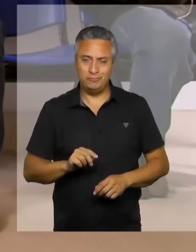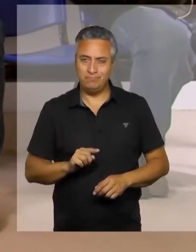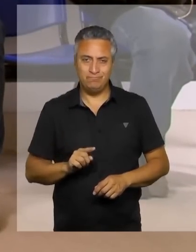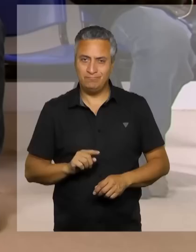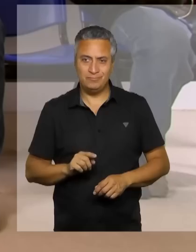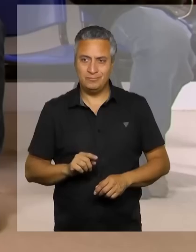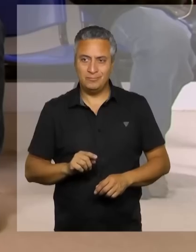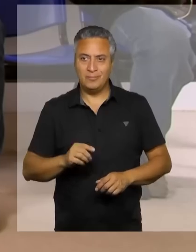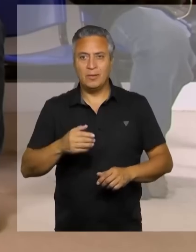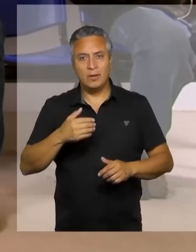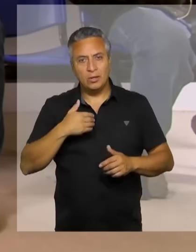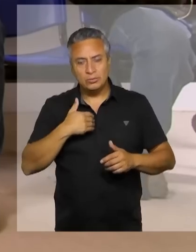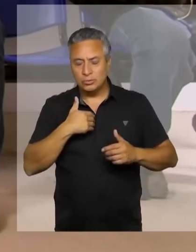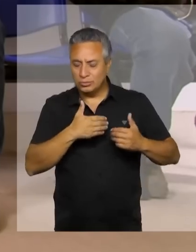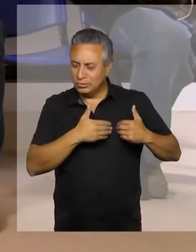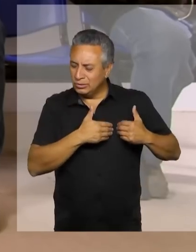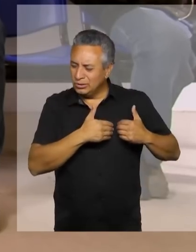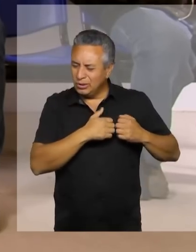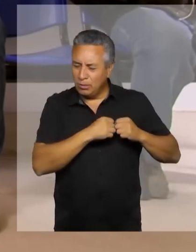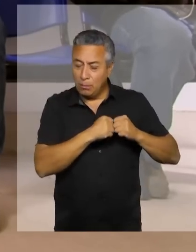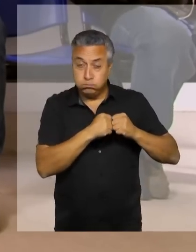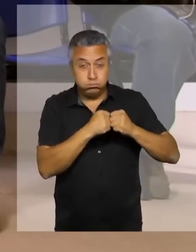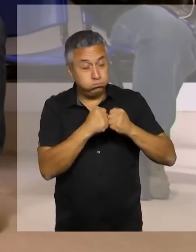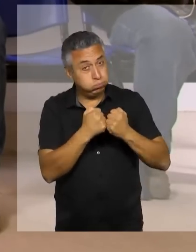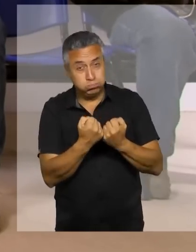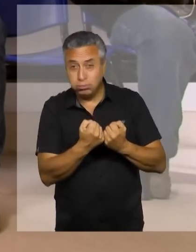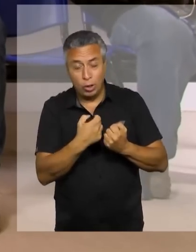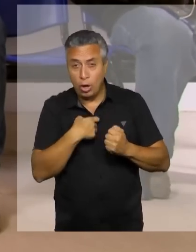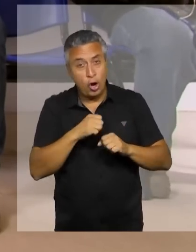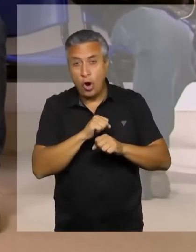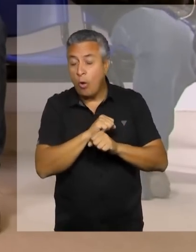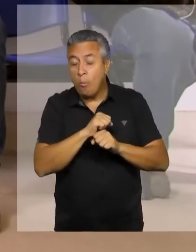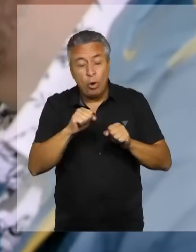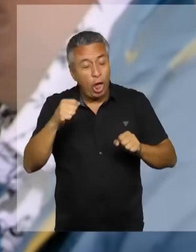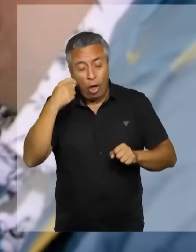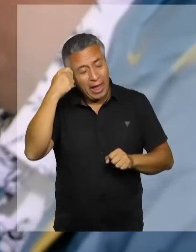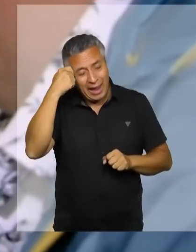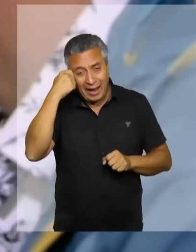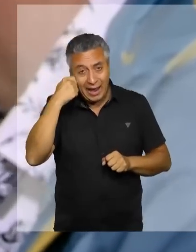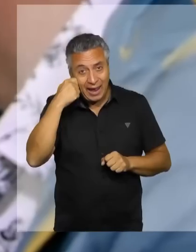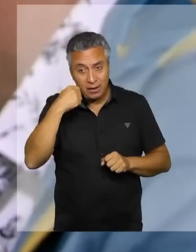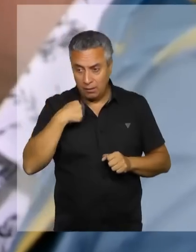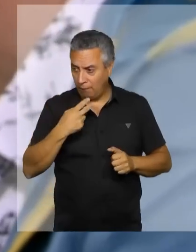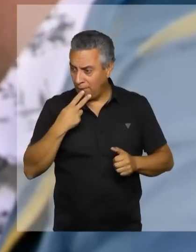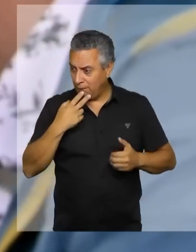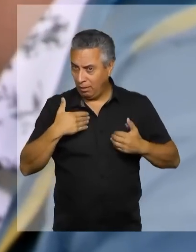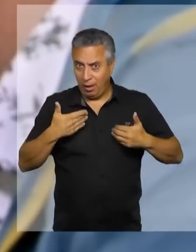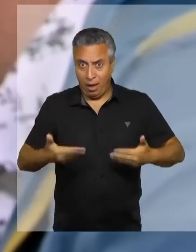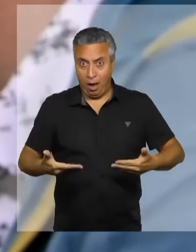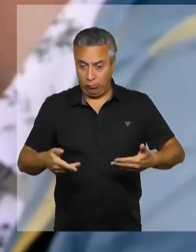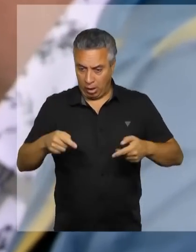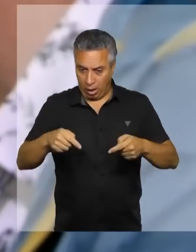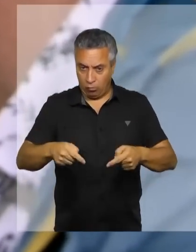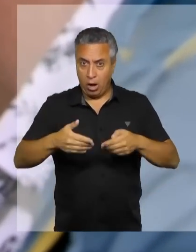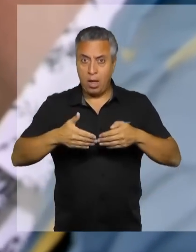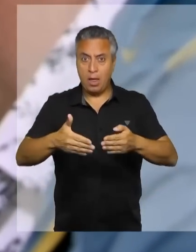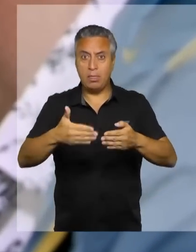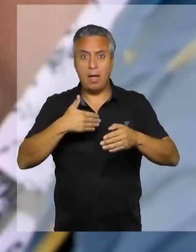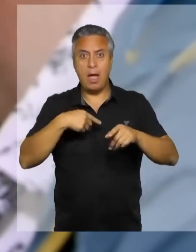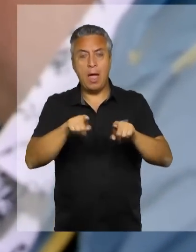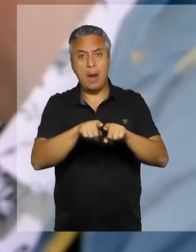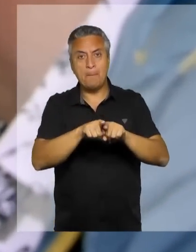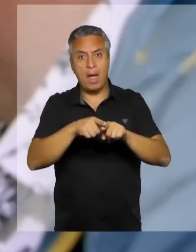¿Sabes qué, Caco? Tengo el corazón roto. No puedo creer esta cuestión. Mi vida va a ser esto. O sea, de ahora en adelante, mi hermana y yo en